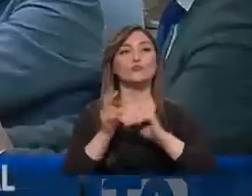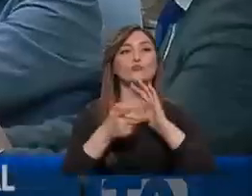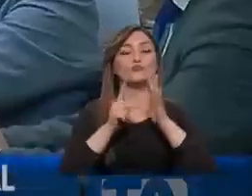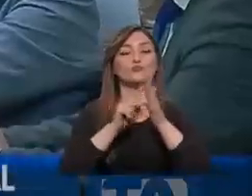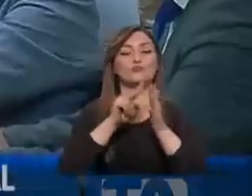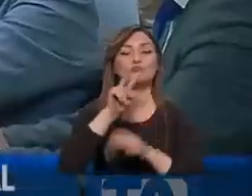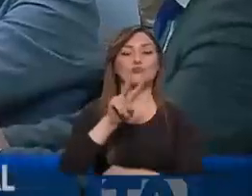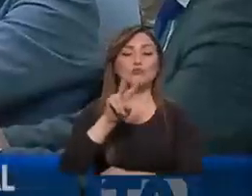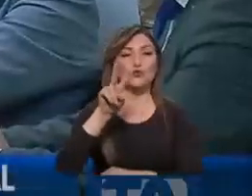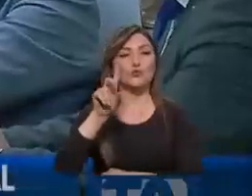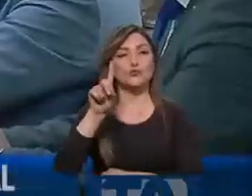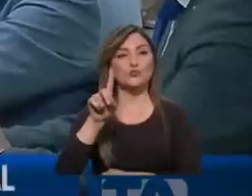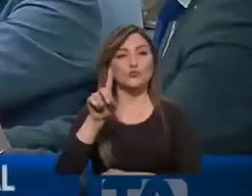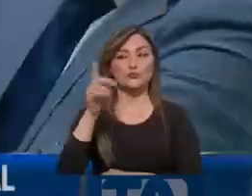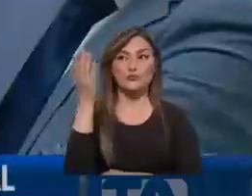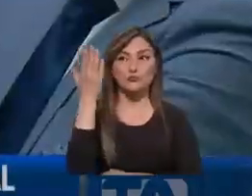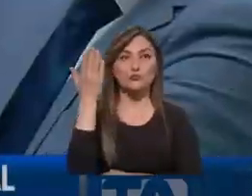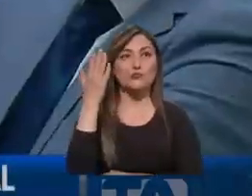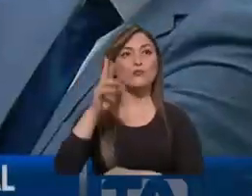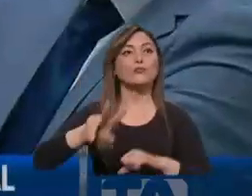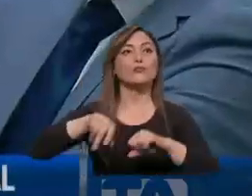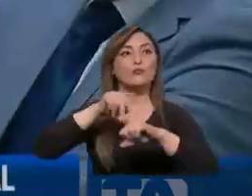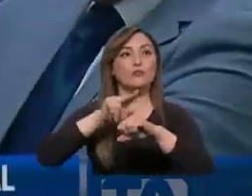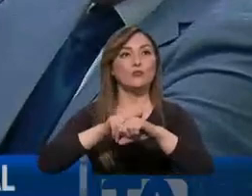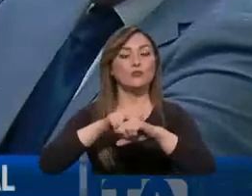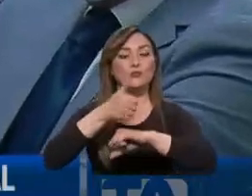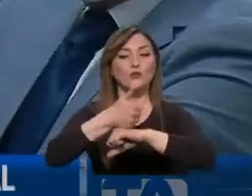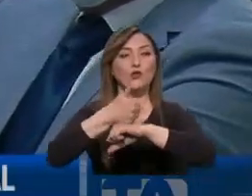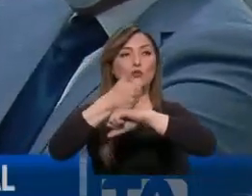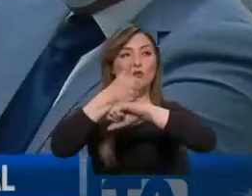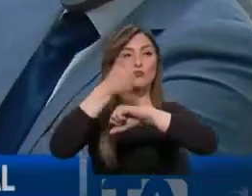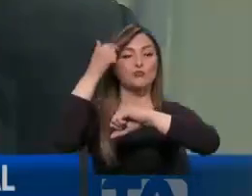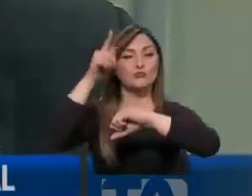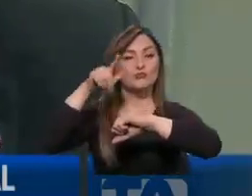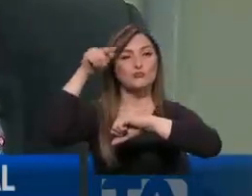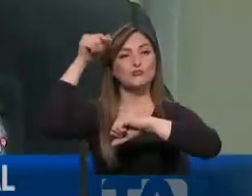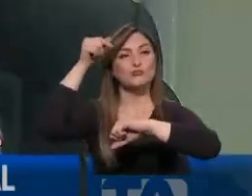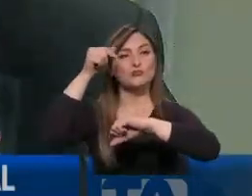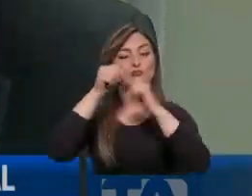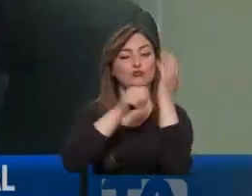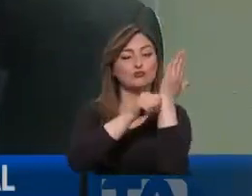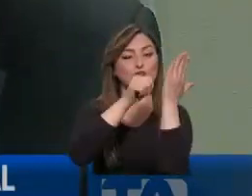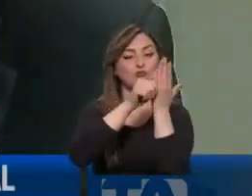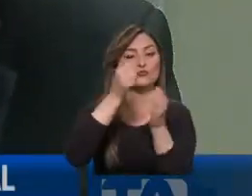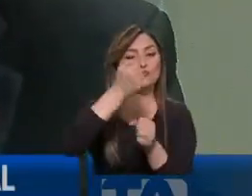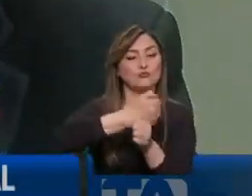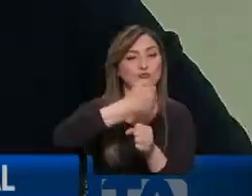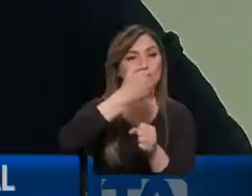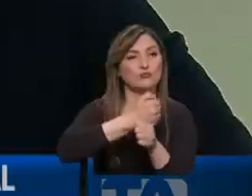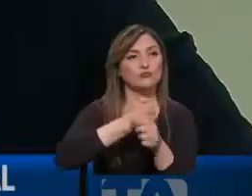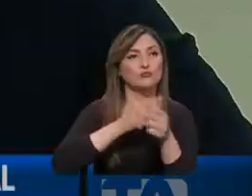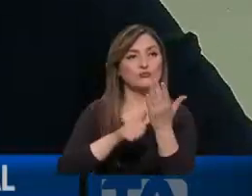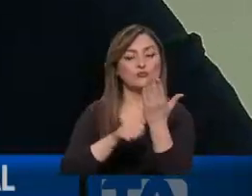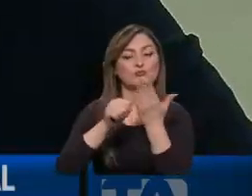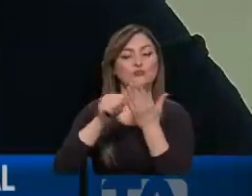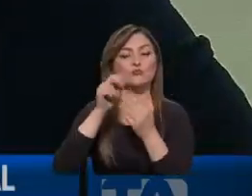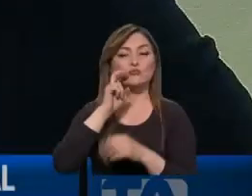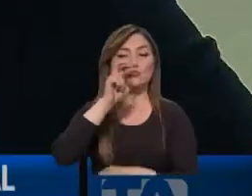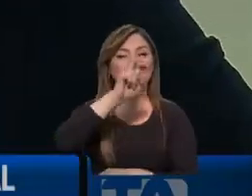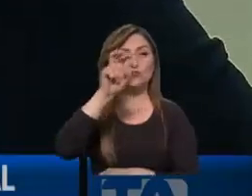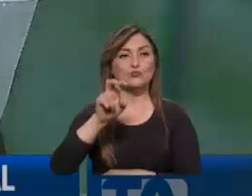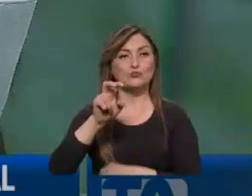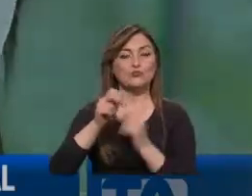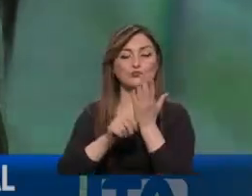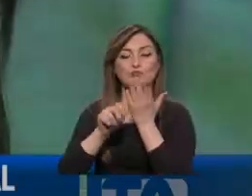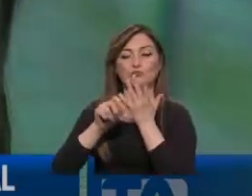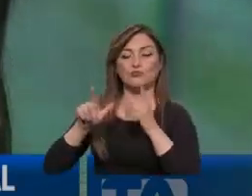los 221 alcaldes a nivel nacional, con autoridades del gobierno como el ministro de Trabajo, el ministro de Turismo y las ministras de